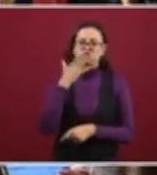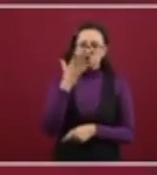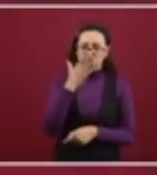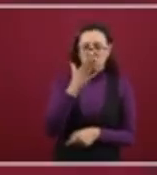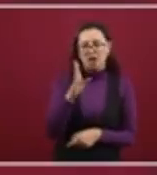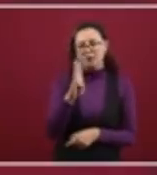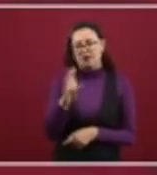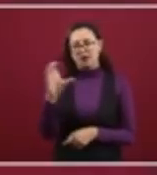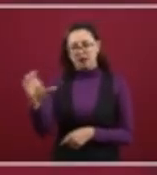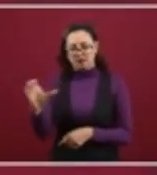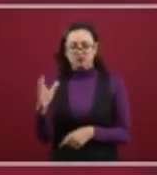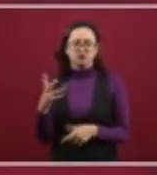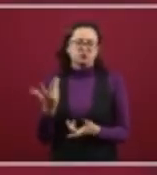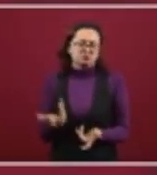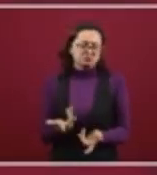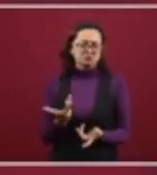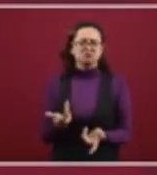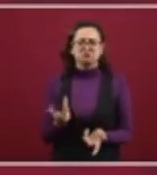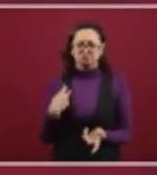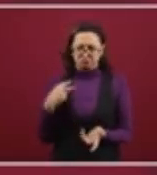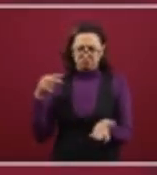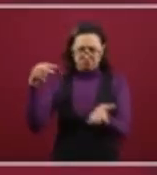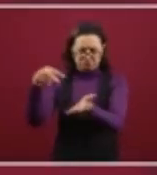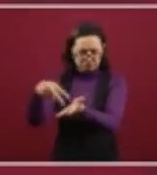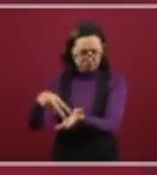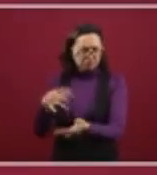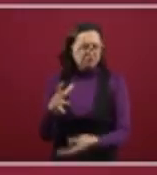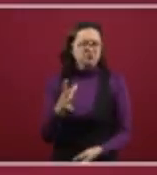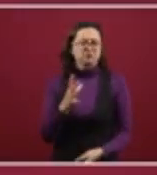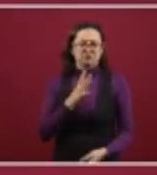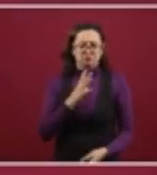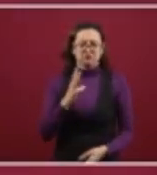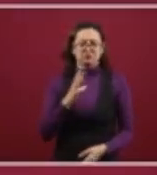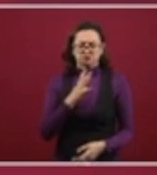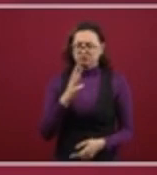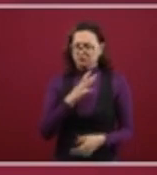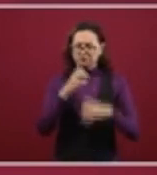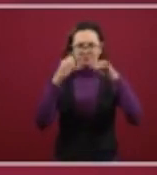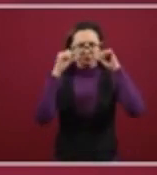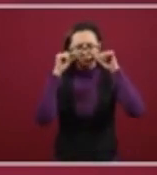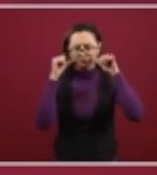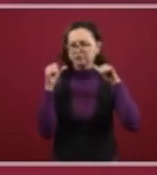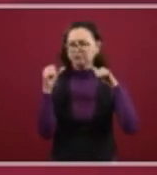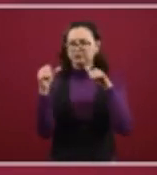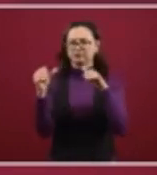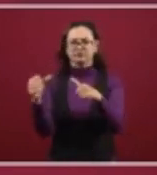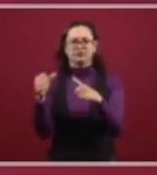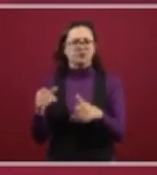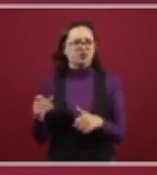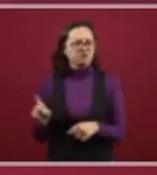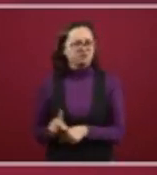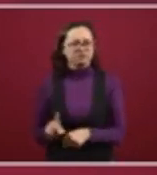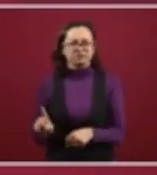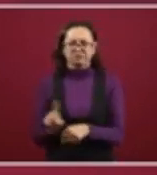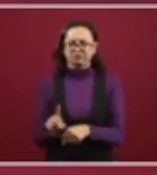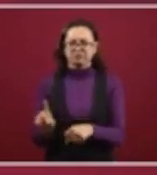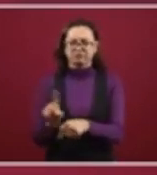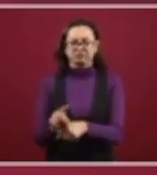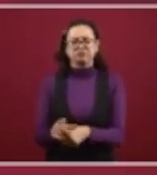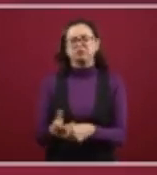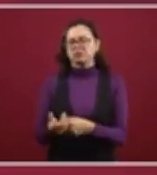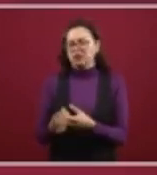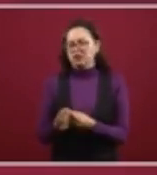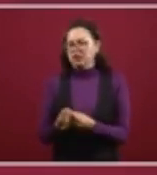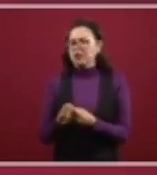Baja California. De modo que la presencia es permanente en función de nuestras diferentes actividades